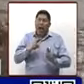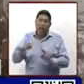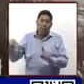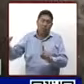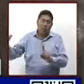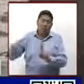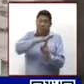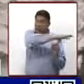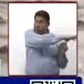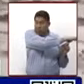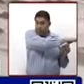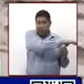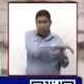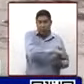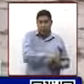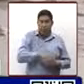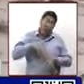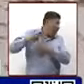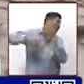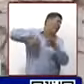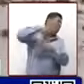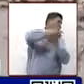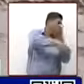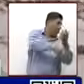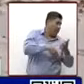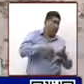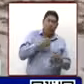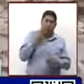nuestras hermanas, hermanos que han sido afectados